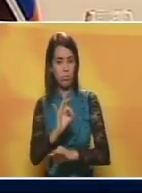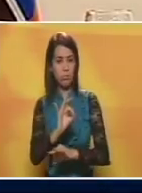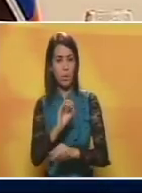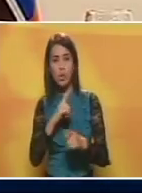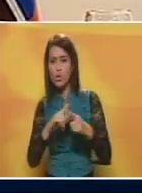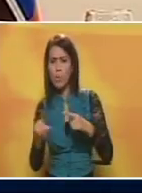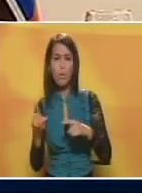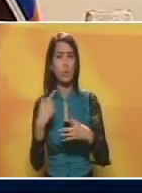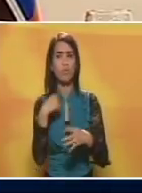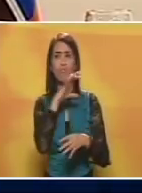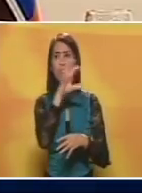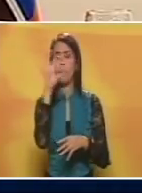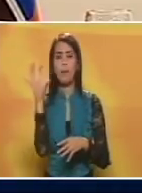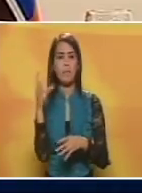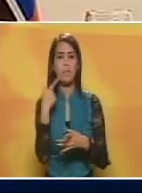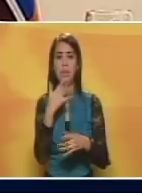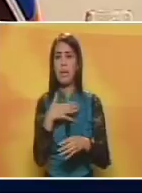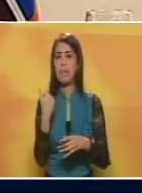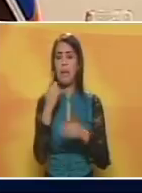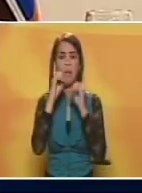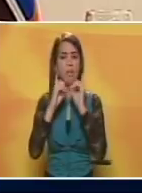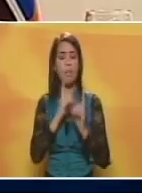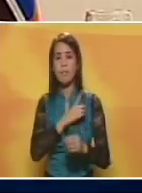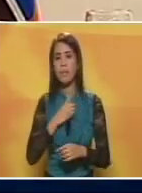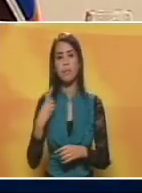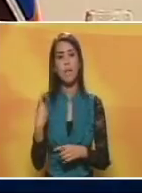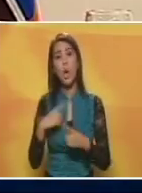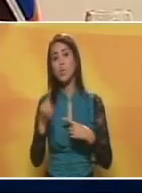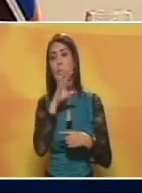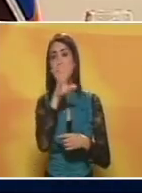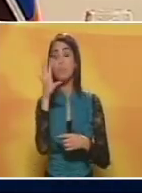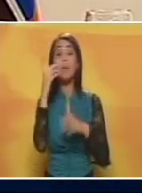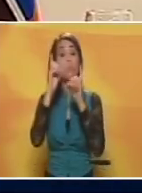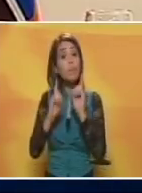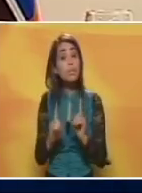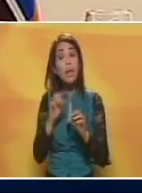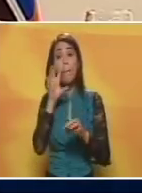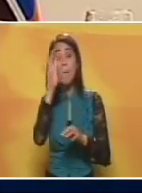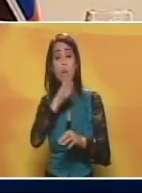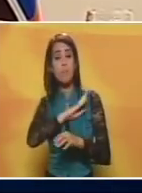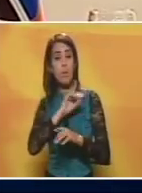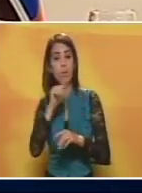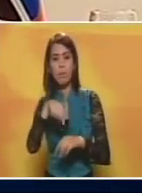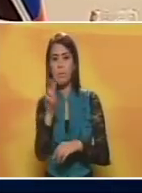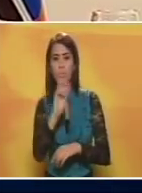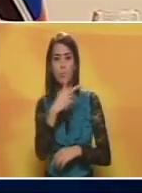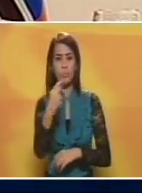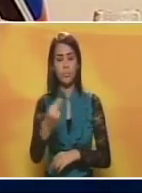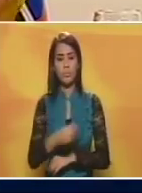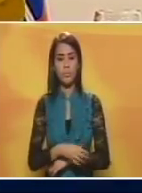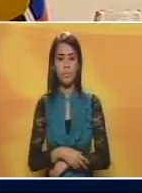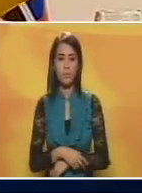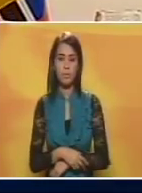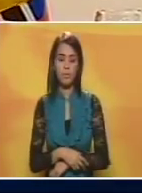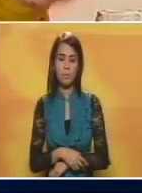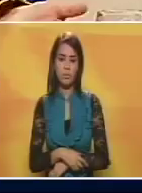no por lo que quieran o deseen otras naciones. Ellos decidirán en sus países, no en Venezuela. Desde la gira la vamos